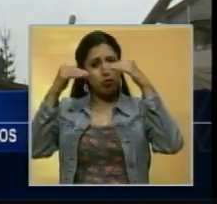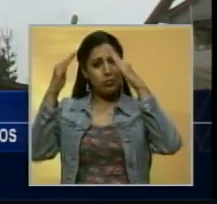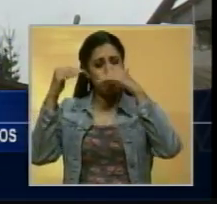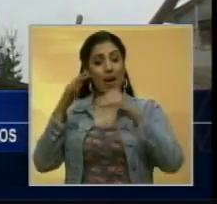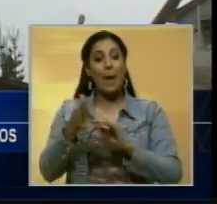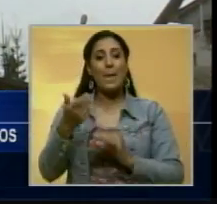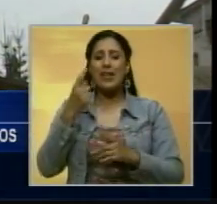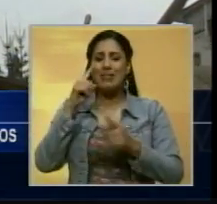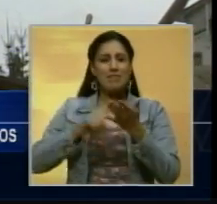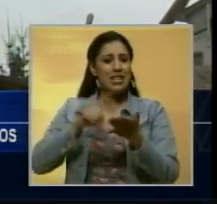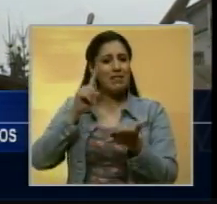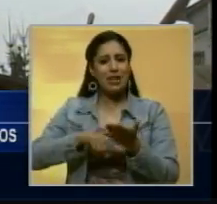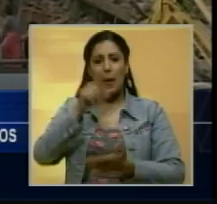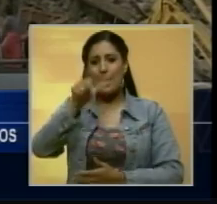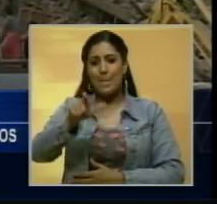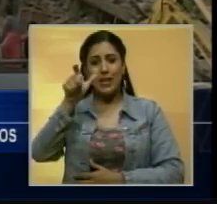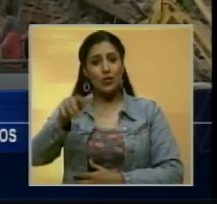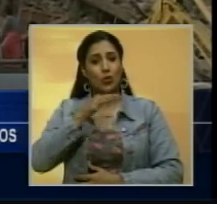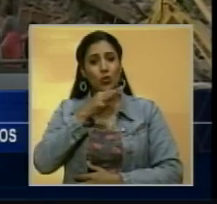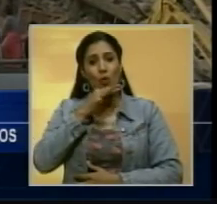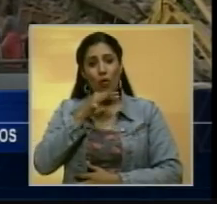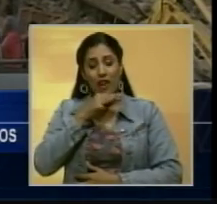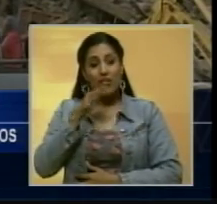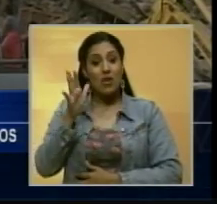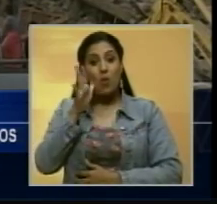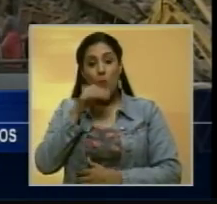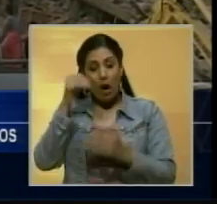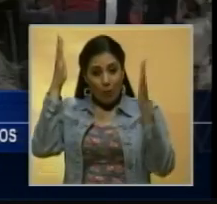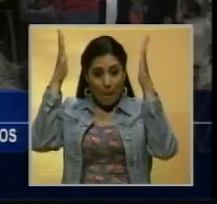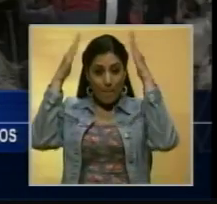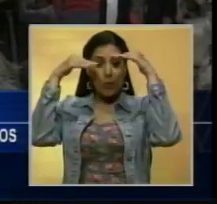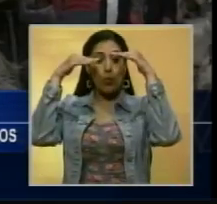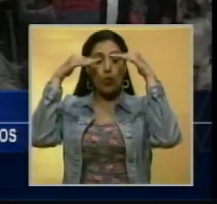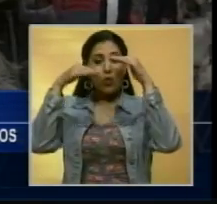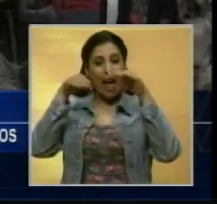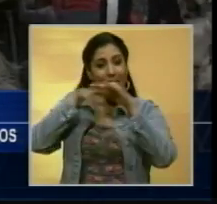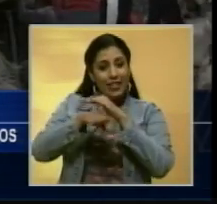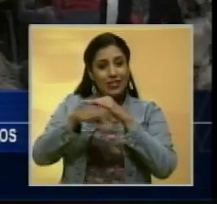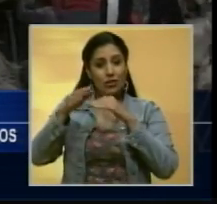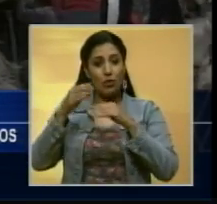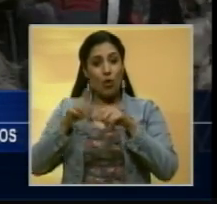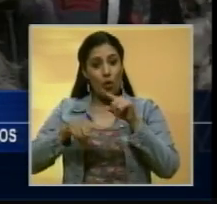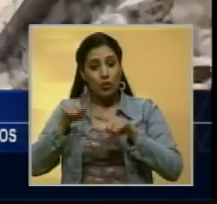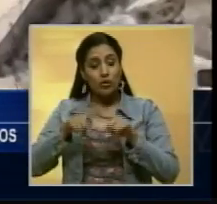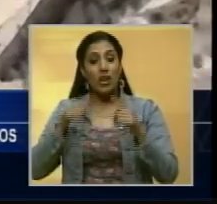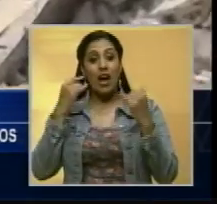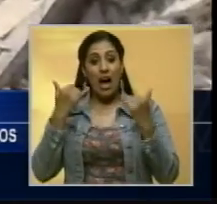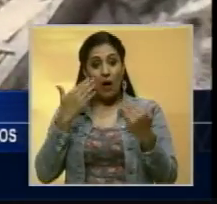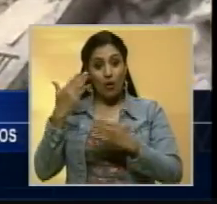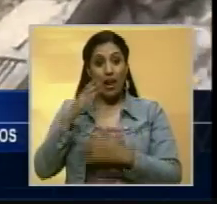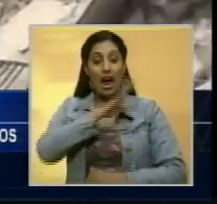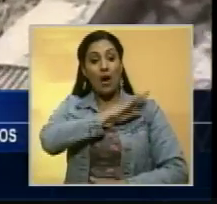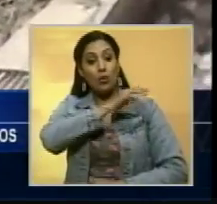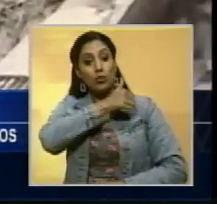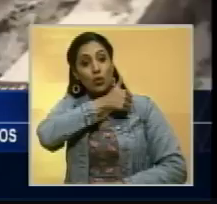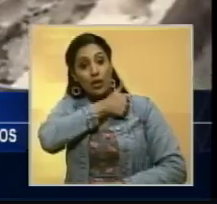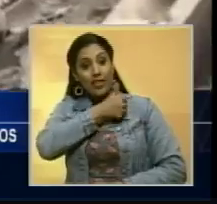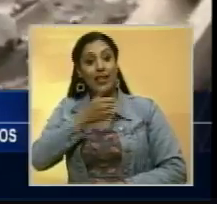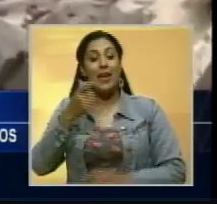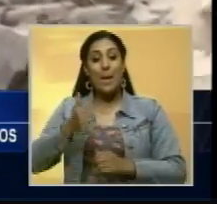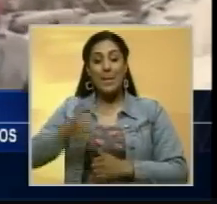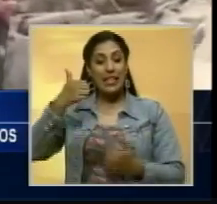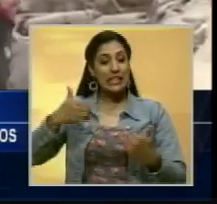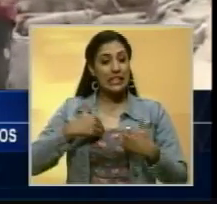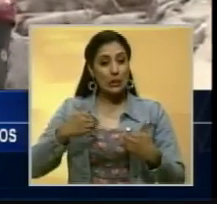y centenares de personas aún se encuentran atrapadas bajo los escombros. De acuerdo con las autoridades, las zonas